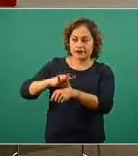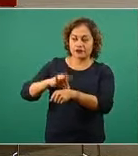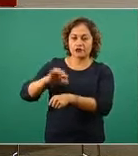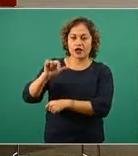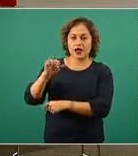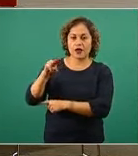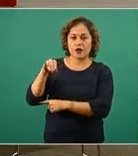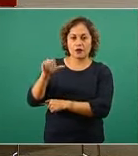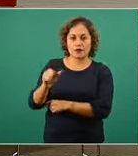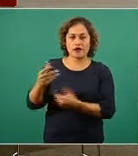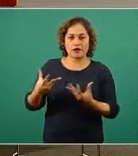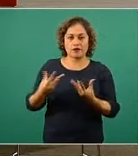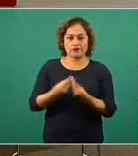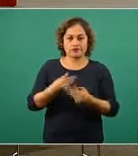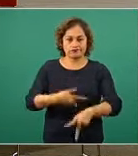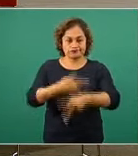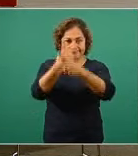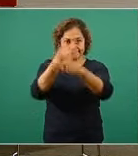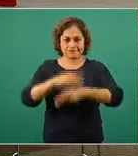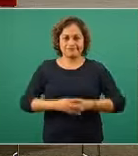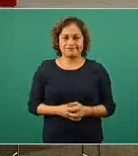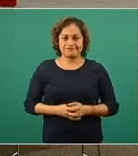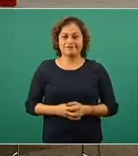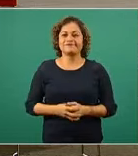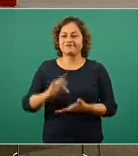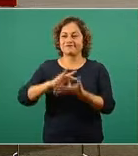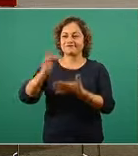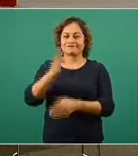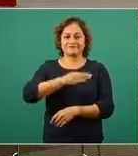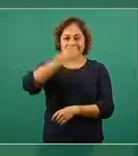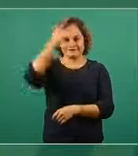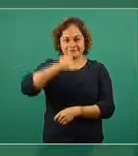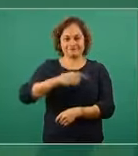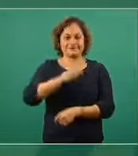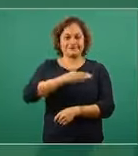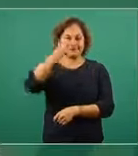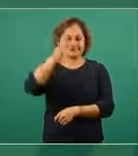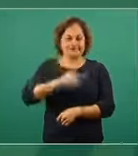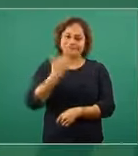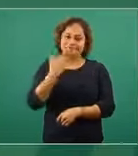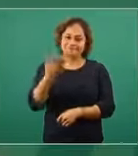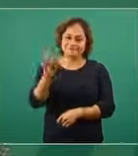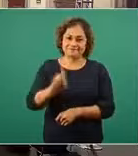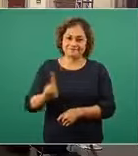esta emisión. Y pues, muchas gracias, muy buenas noches a todos. Buenas noches, buen domingo. Gracias.